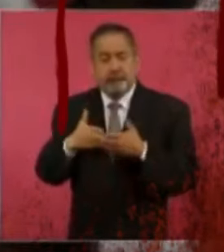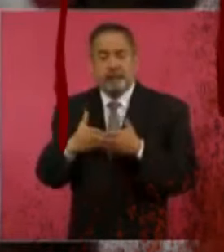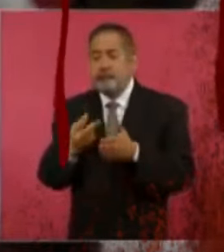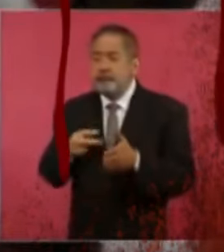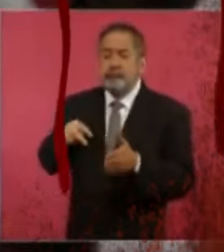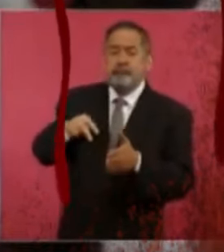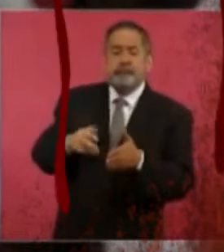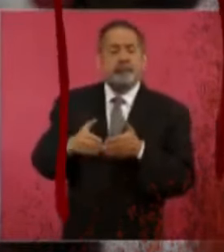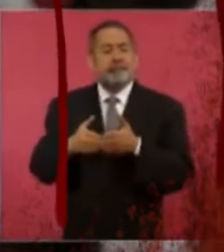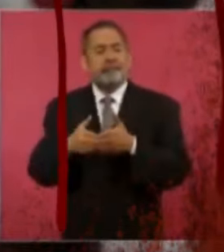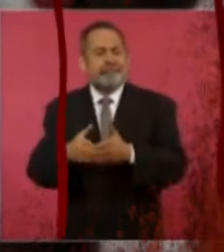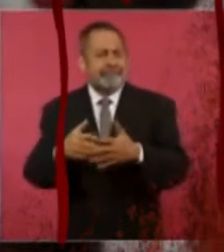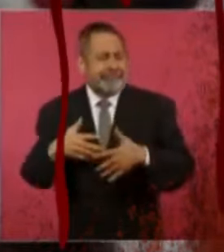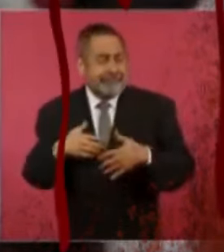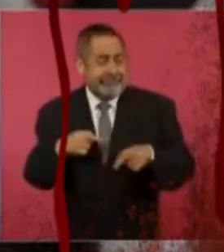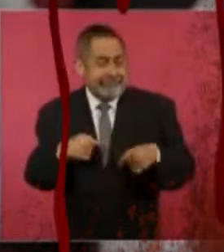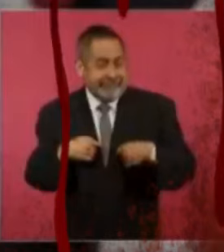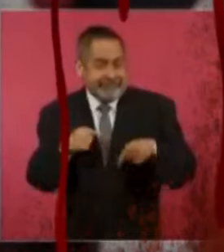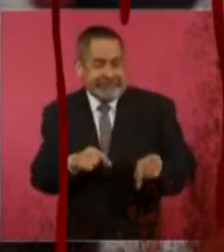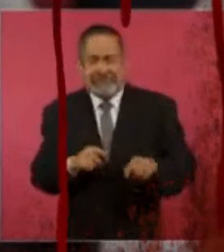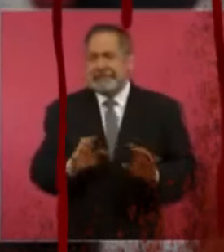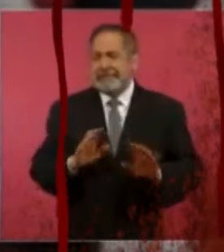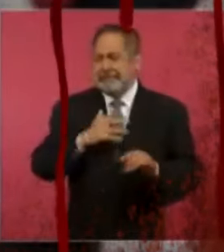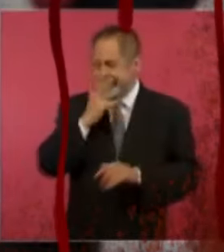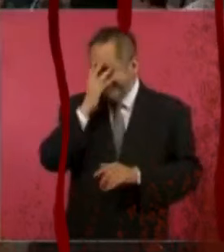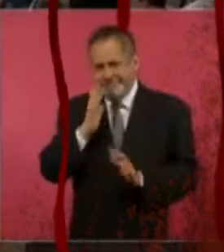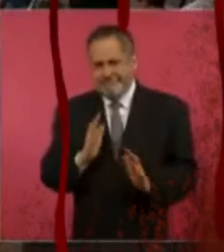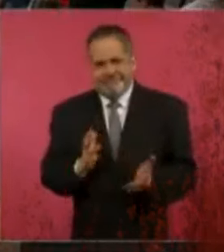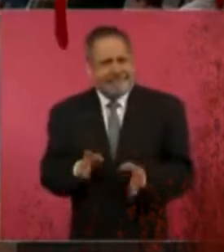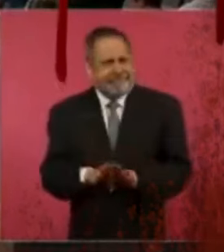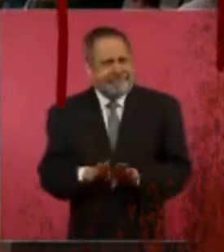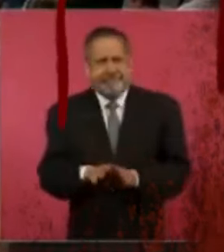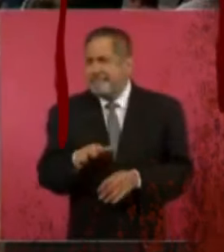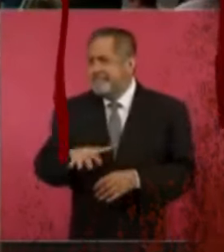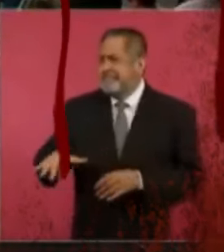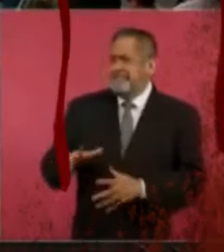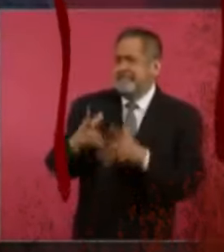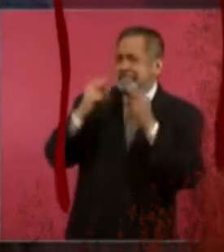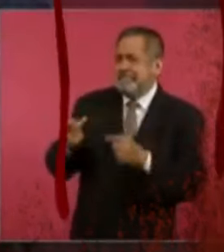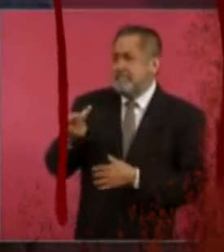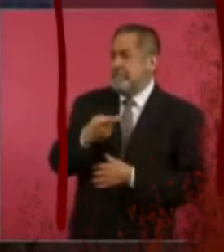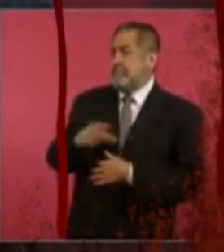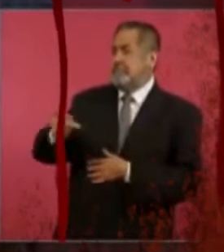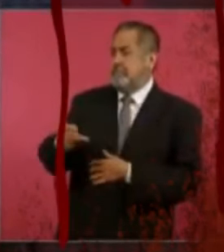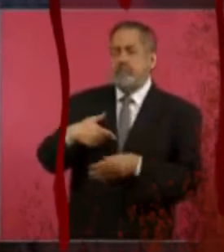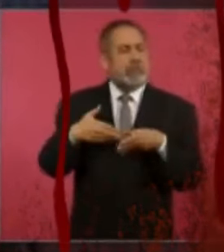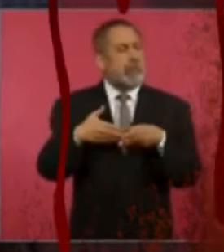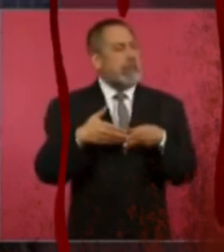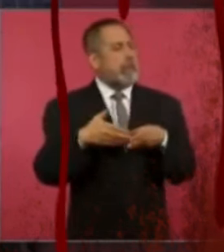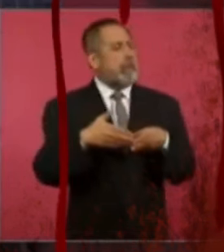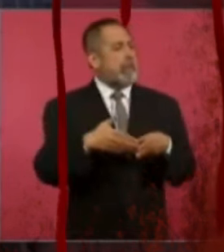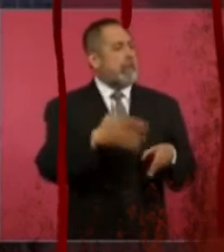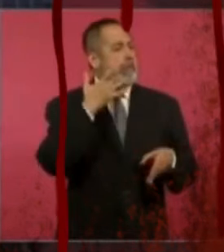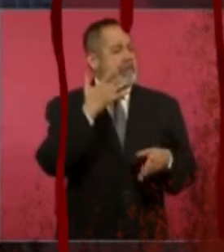no! ¡Esos son finos! Salieron finos para el dinero los muchachos. Son una cosa. Si no,